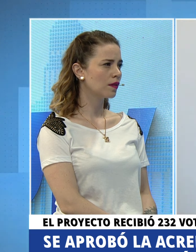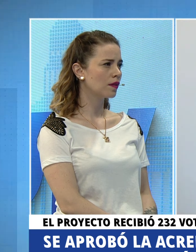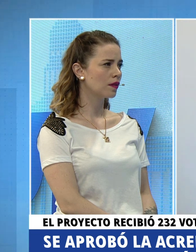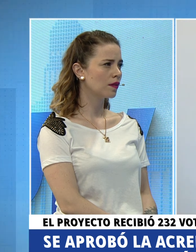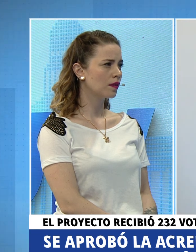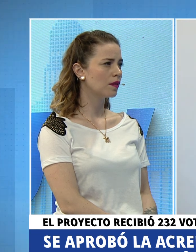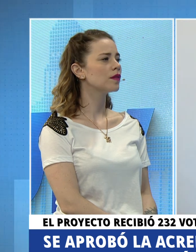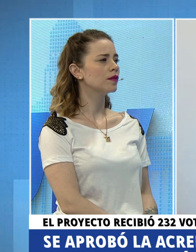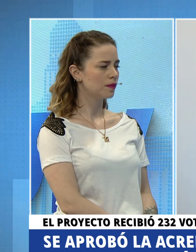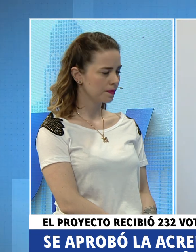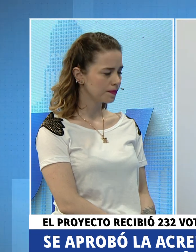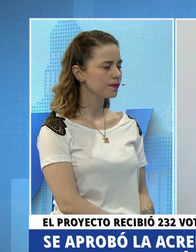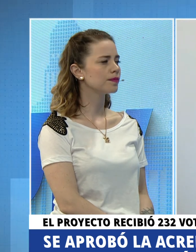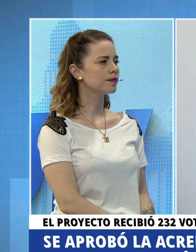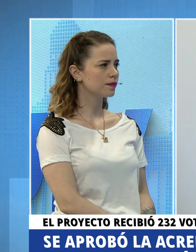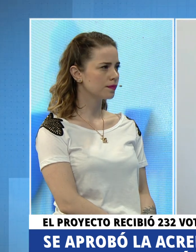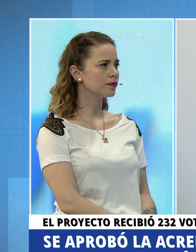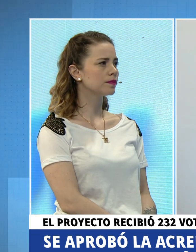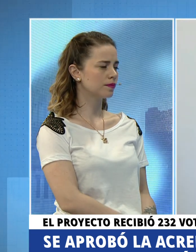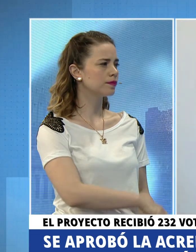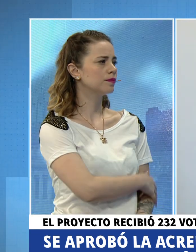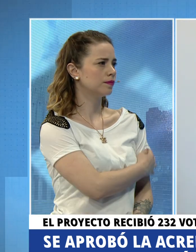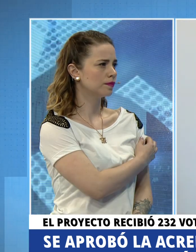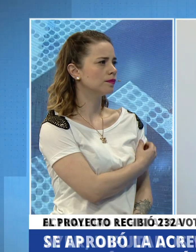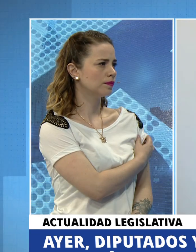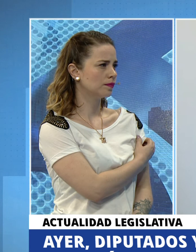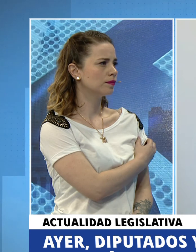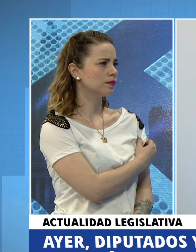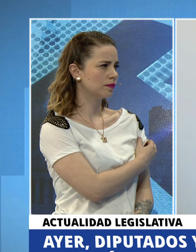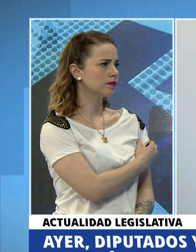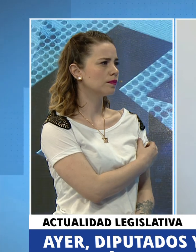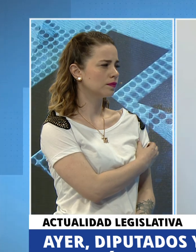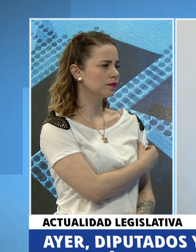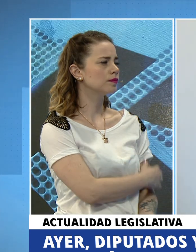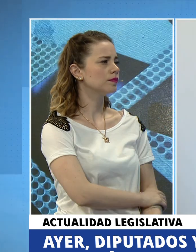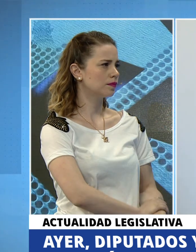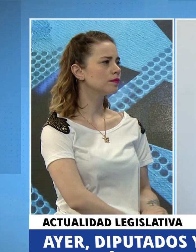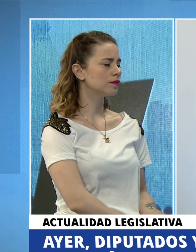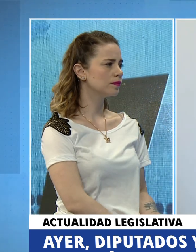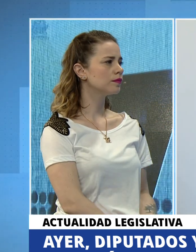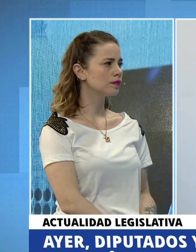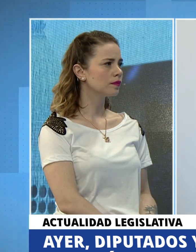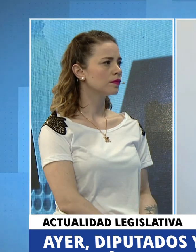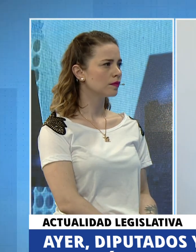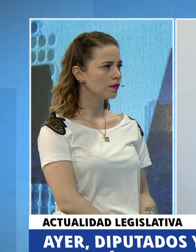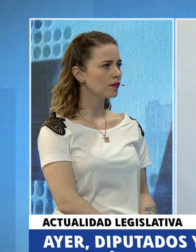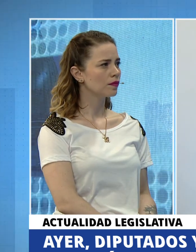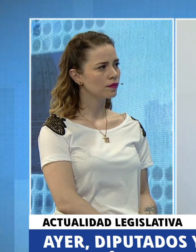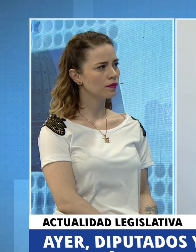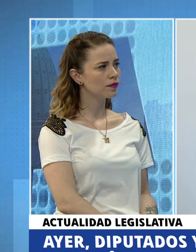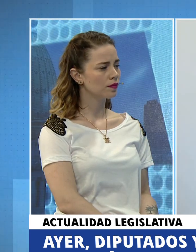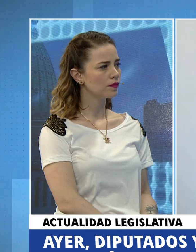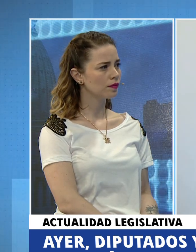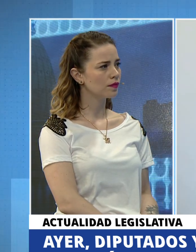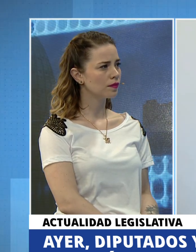de las trayectorias escolares que se han visto muy afectadas por la pandemia, combatir el